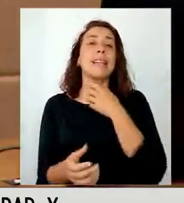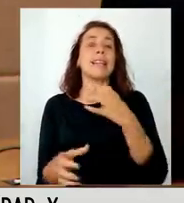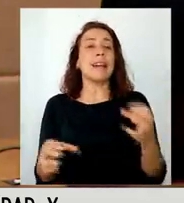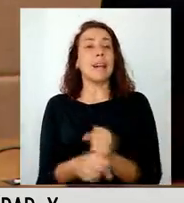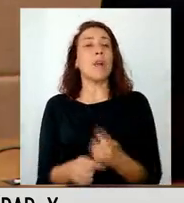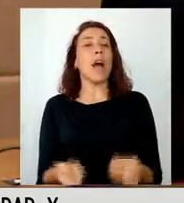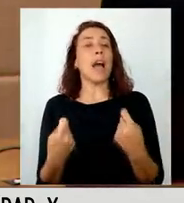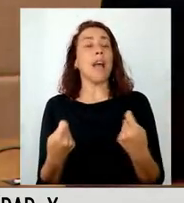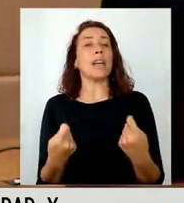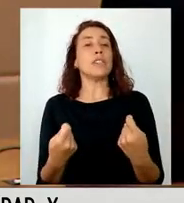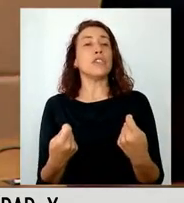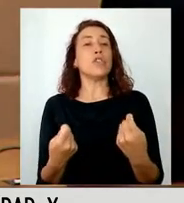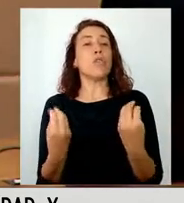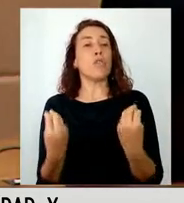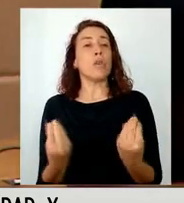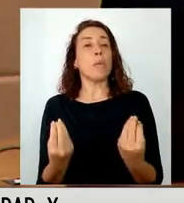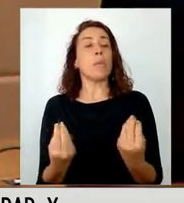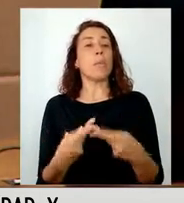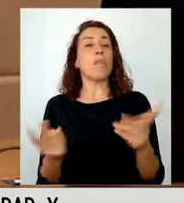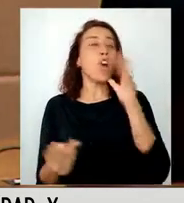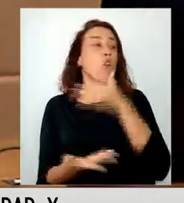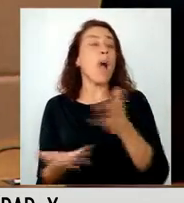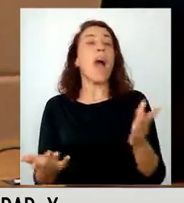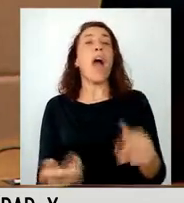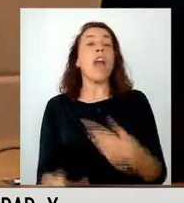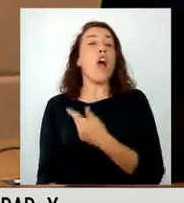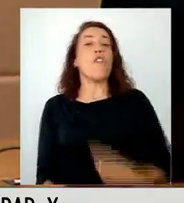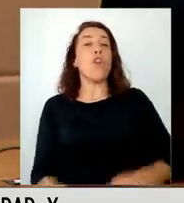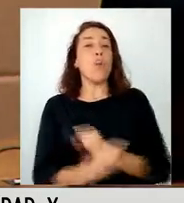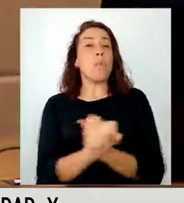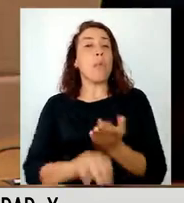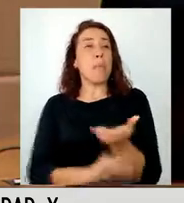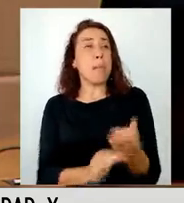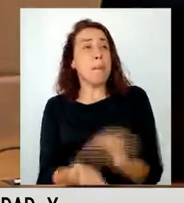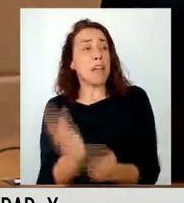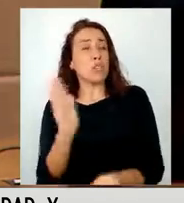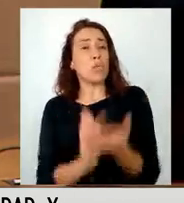no existe y por eso el Gobierno no tiene cara de estar pidiendo más impuestos